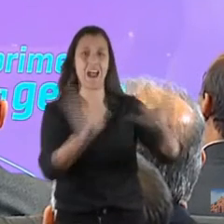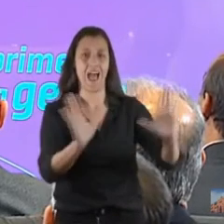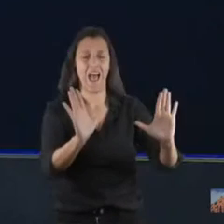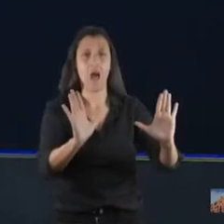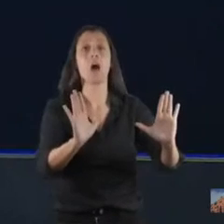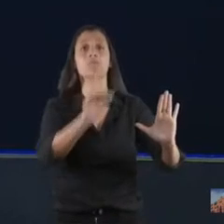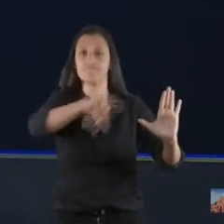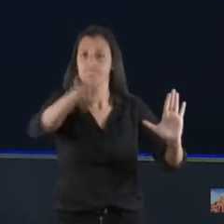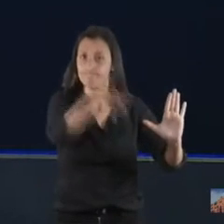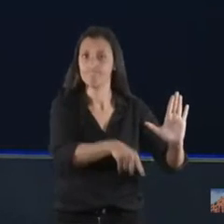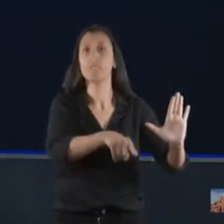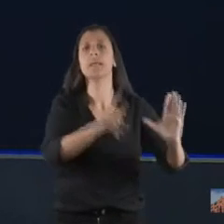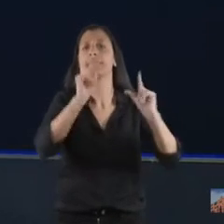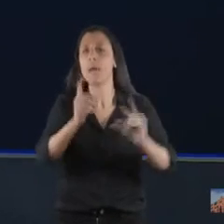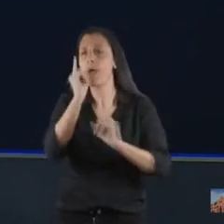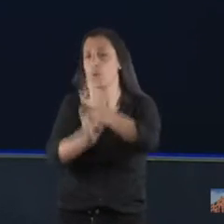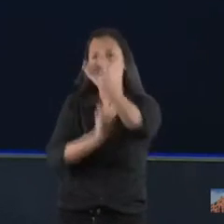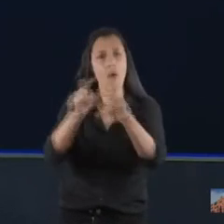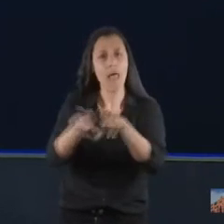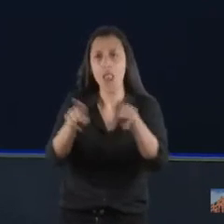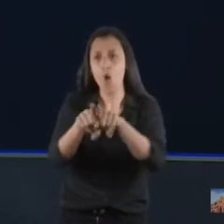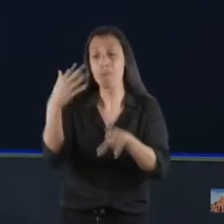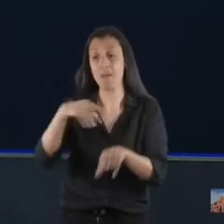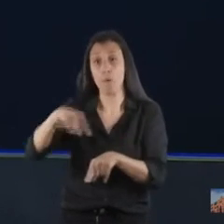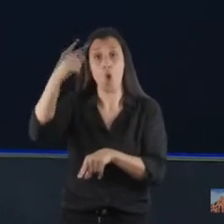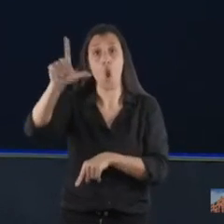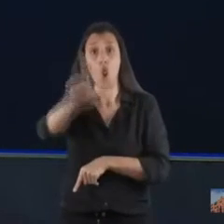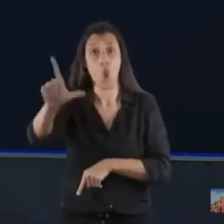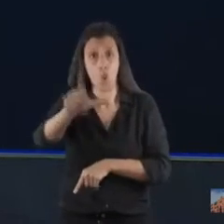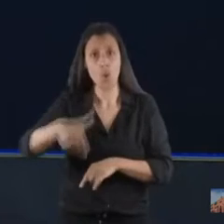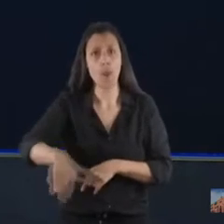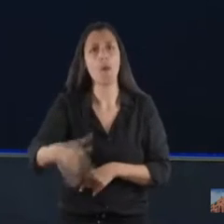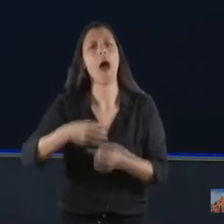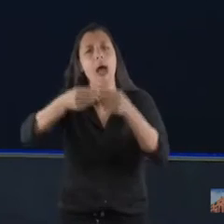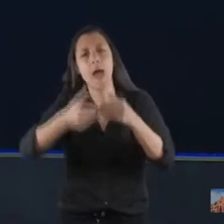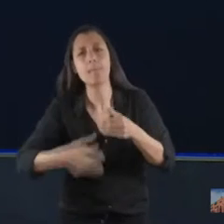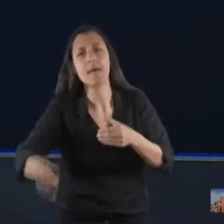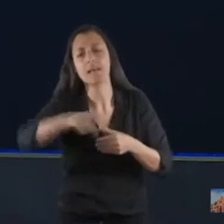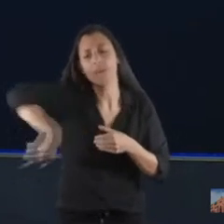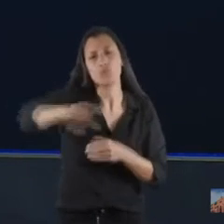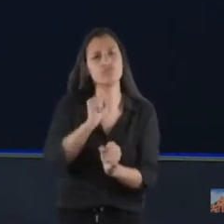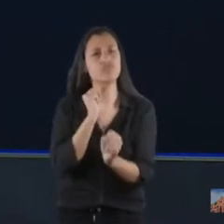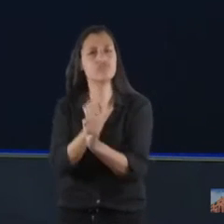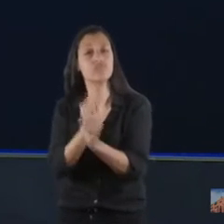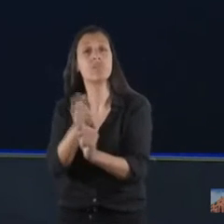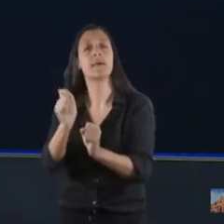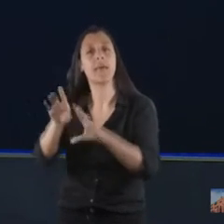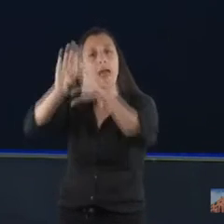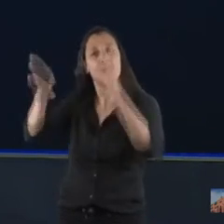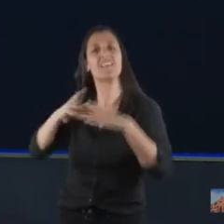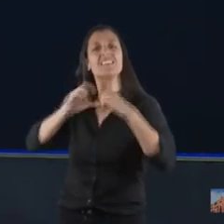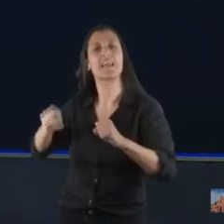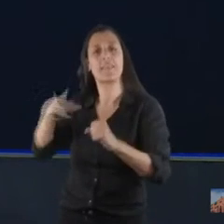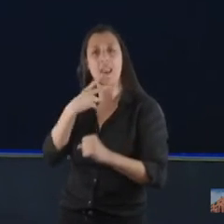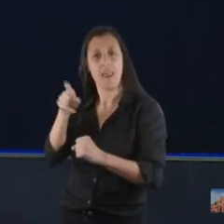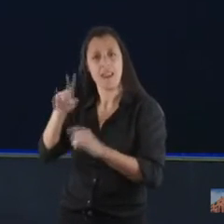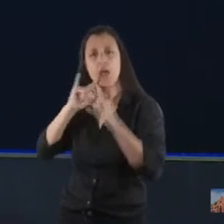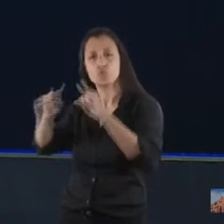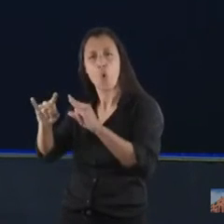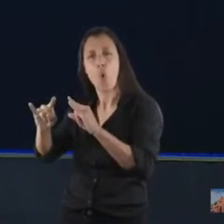paralelo a partir del lunes empieza a trabajar la secretaria de energía